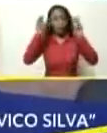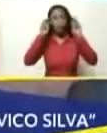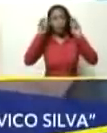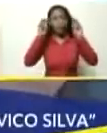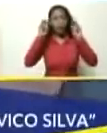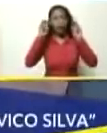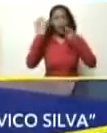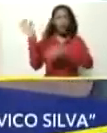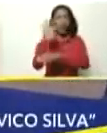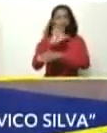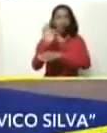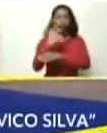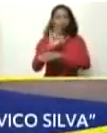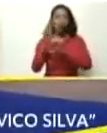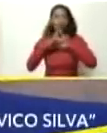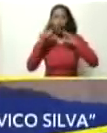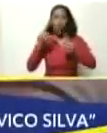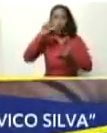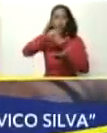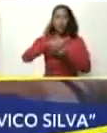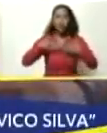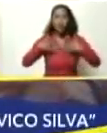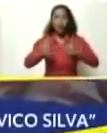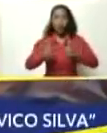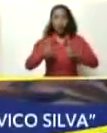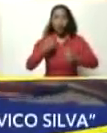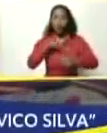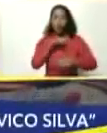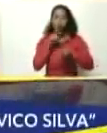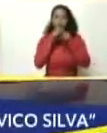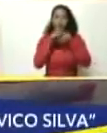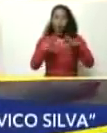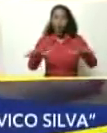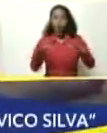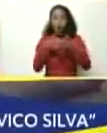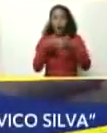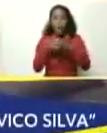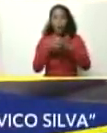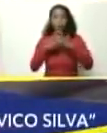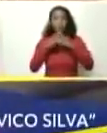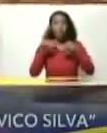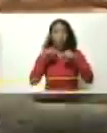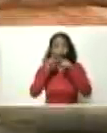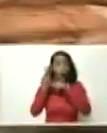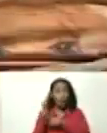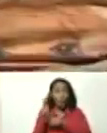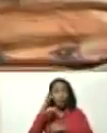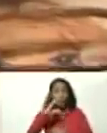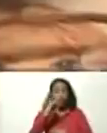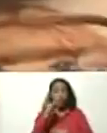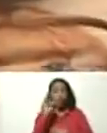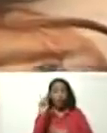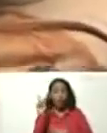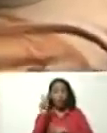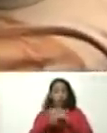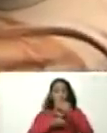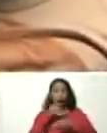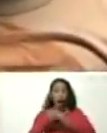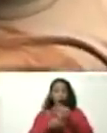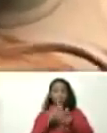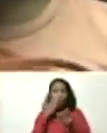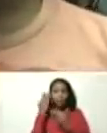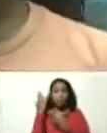de que funcionen todos los centros de salud, desplegamos los equipos para que todos estos CDI, centros de diagnóstico, y por